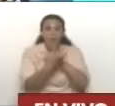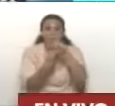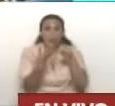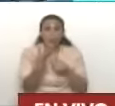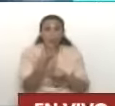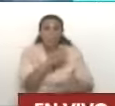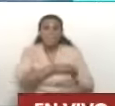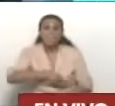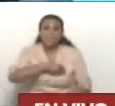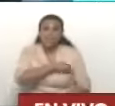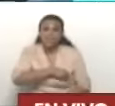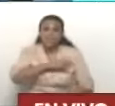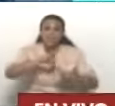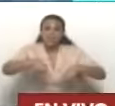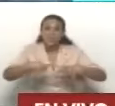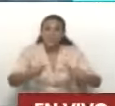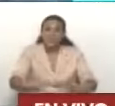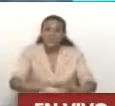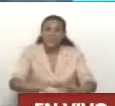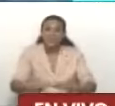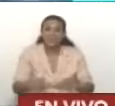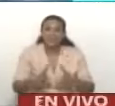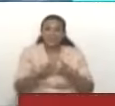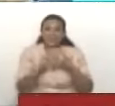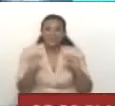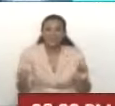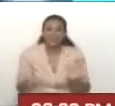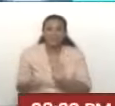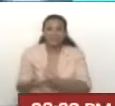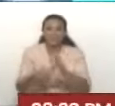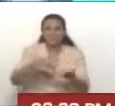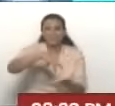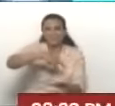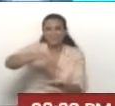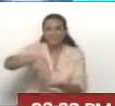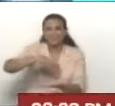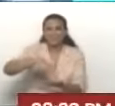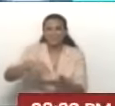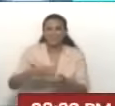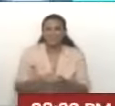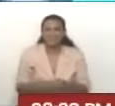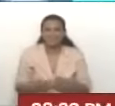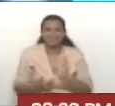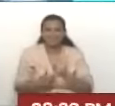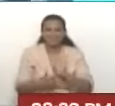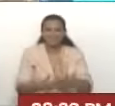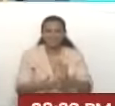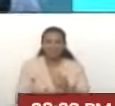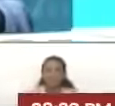grandes misiones de nueva generación, todas presentes en Maturín. Nos vemos ahí, pues venga.